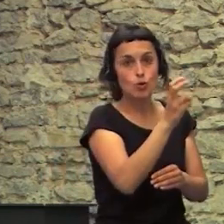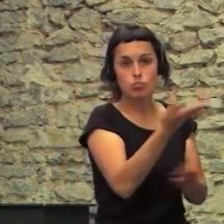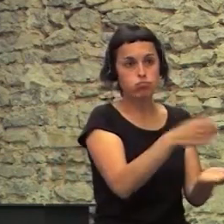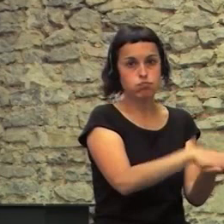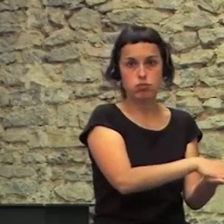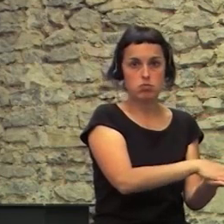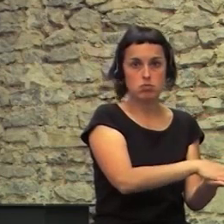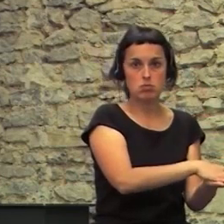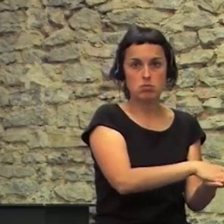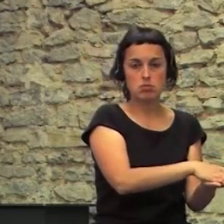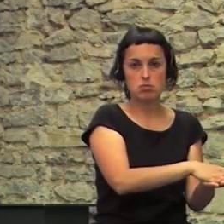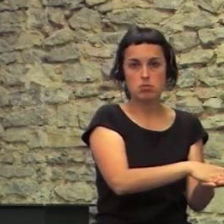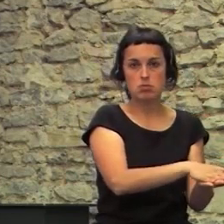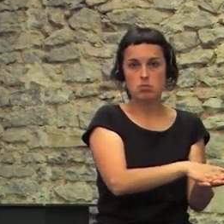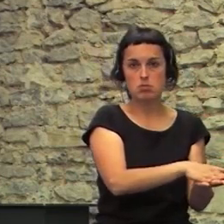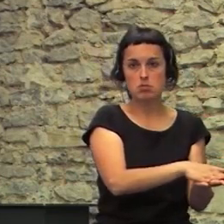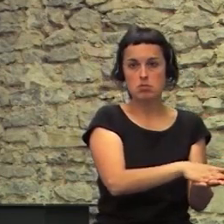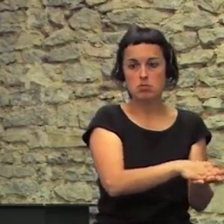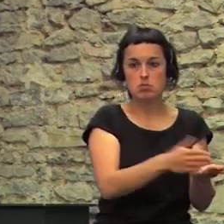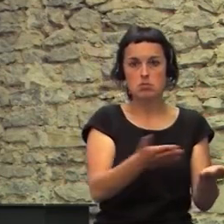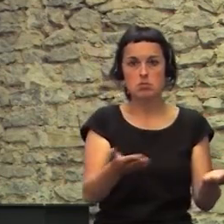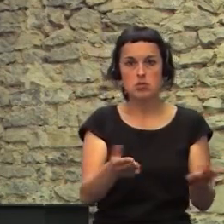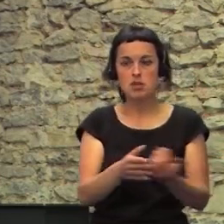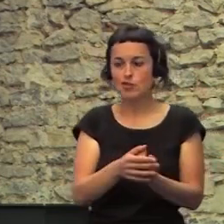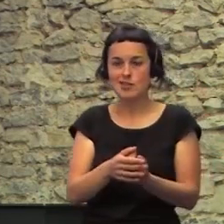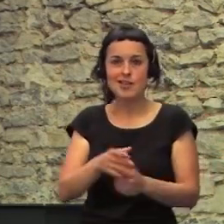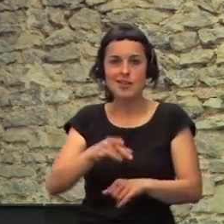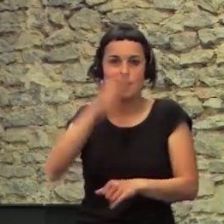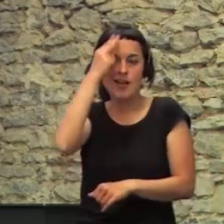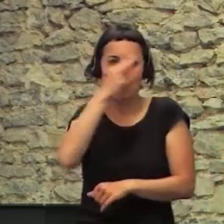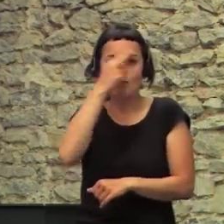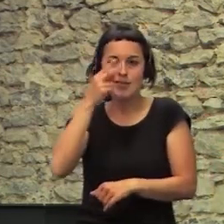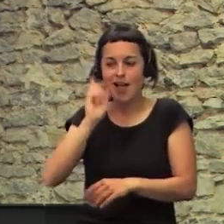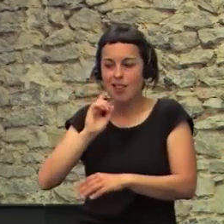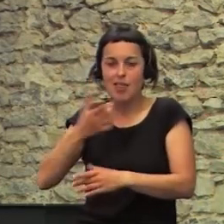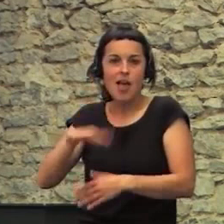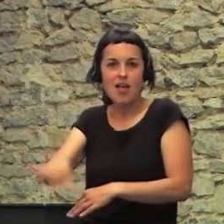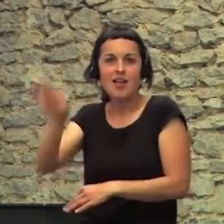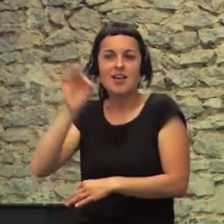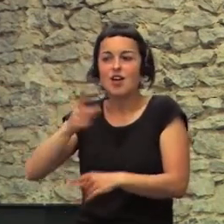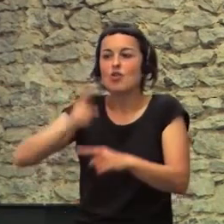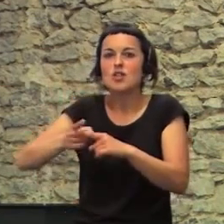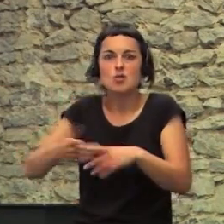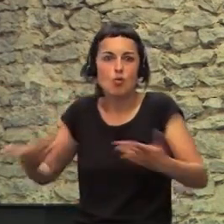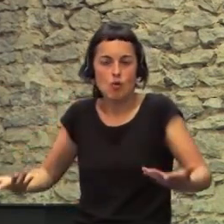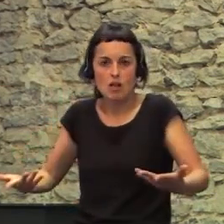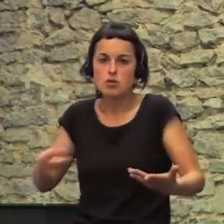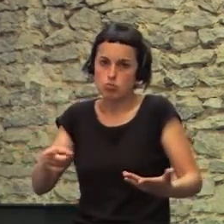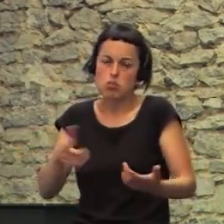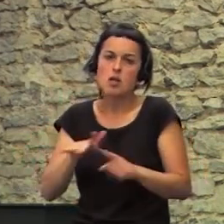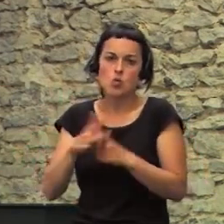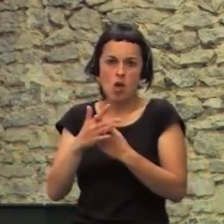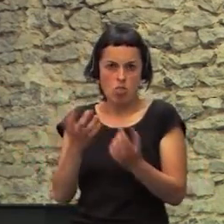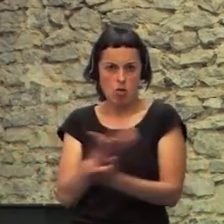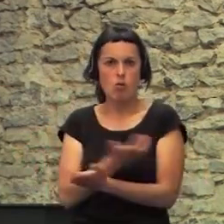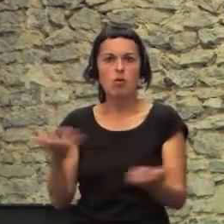ya salieron del hospital con el sexo asignado que se había decidido. Es decir, son cuestiones realmente, realmente graves, ¿no? Y luego,